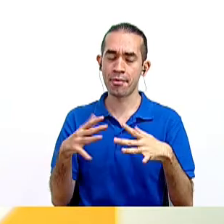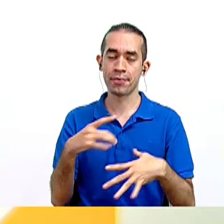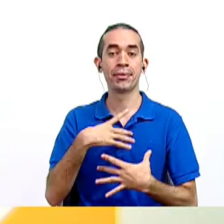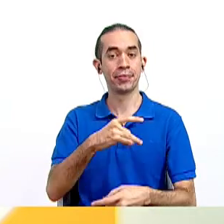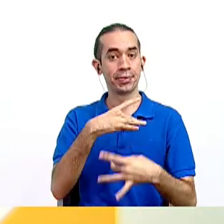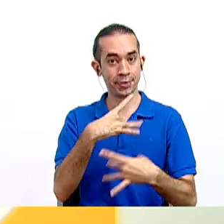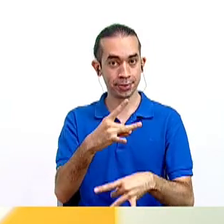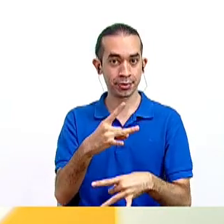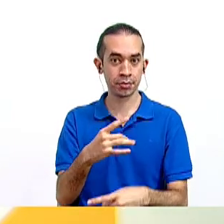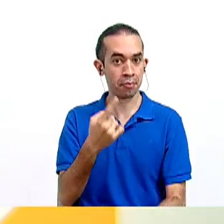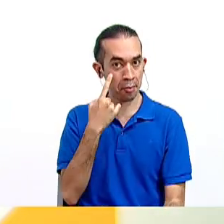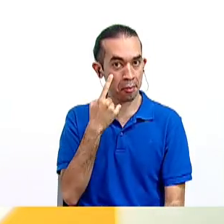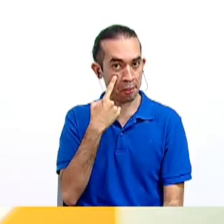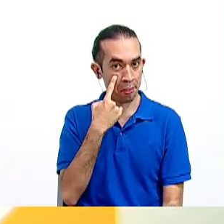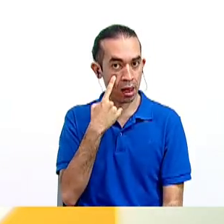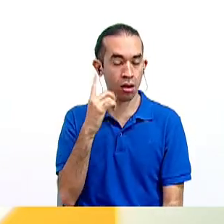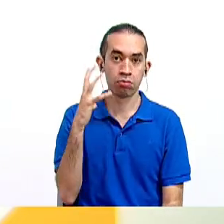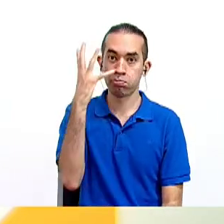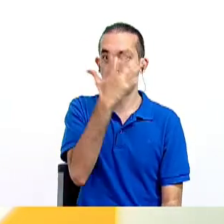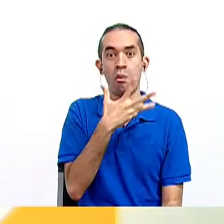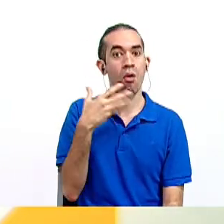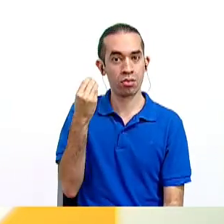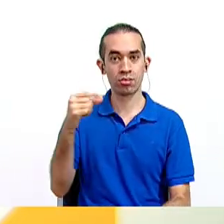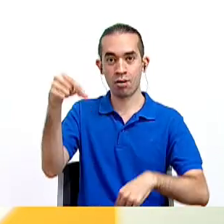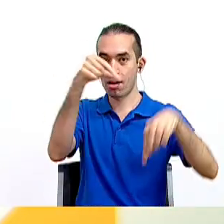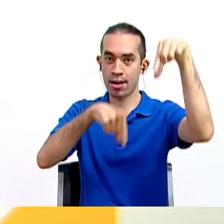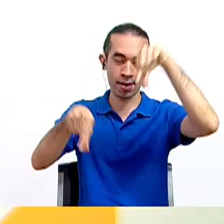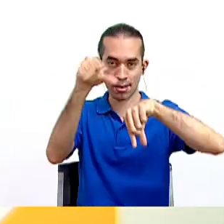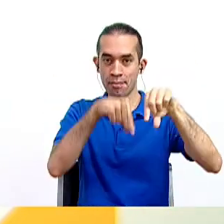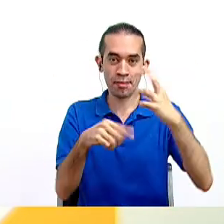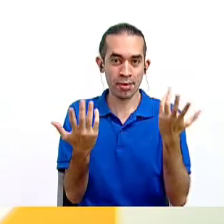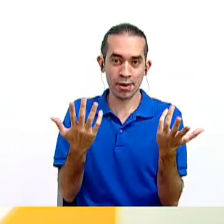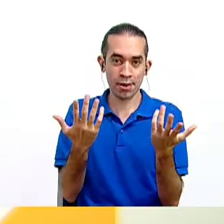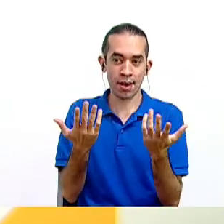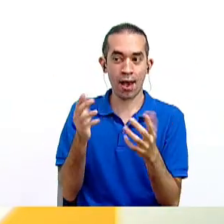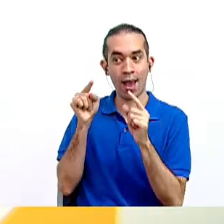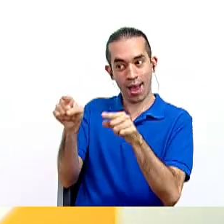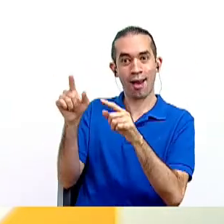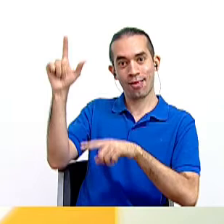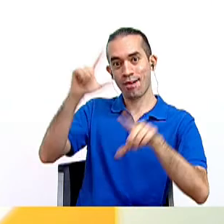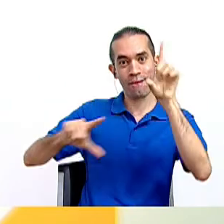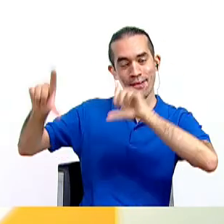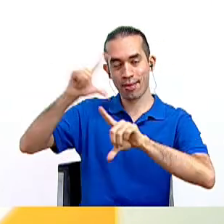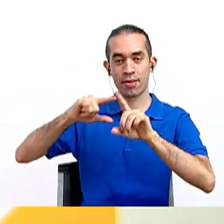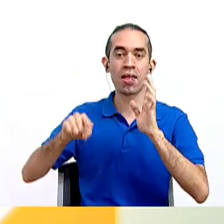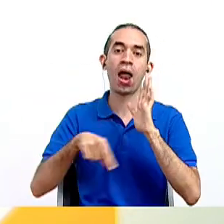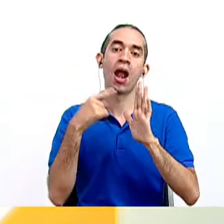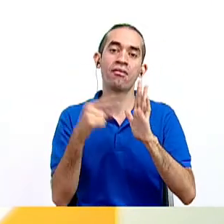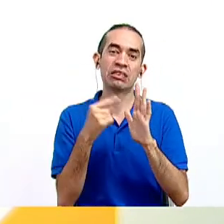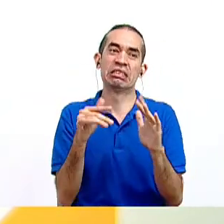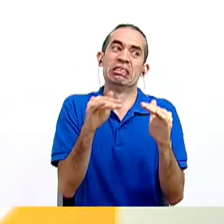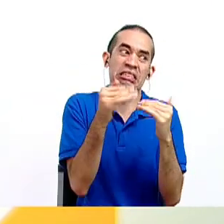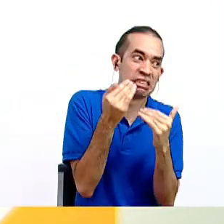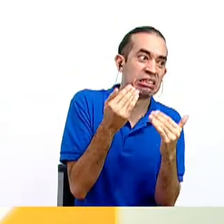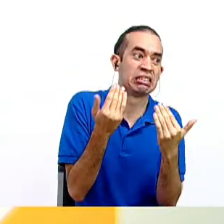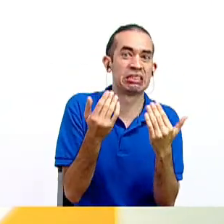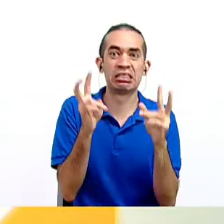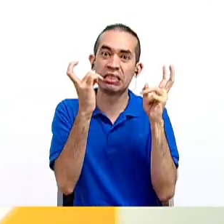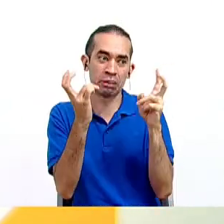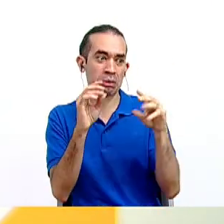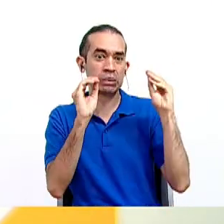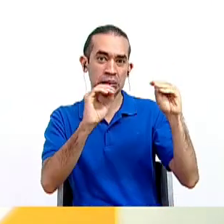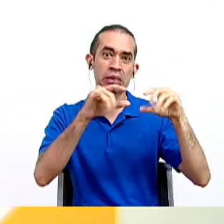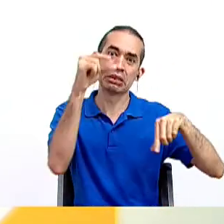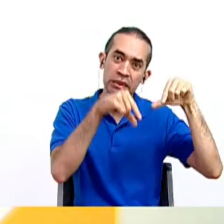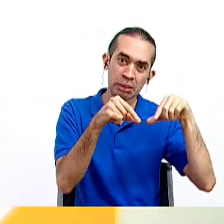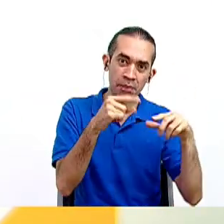interesante y vean que es muy bonito ver la química, pero ya en lo que es un laboratorio. A veces eso es una limitante cuando uno habla de química, porque son